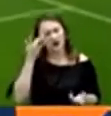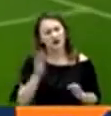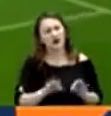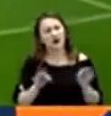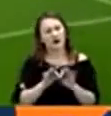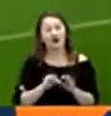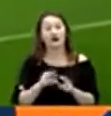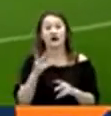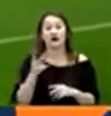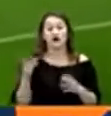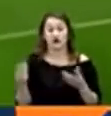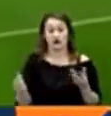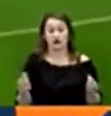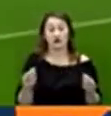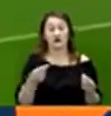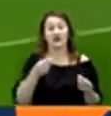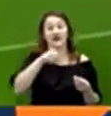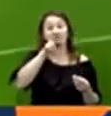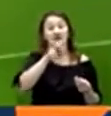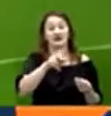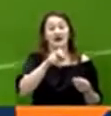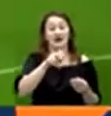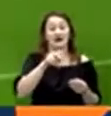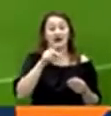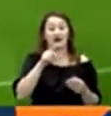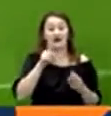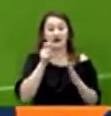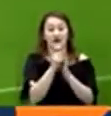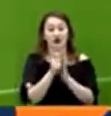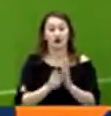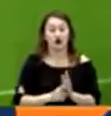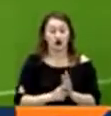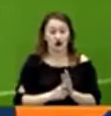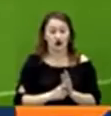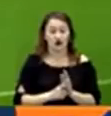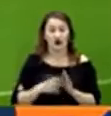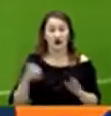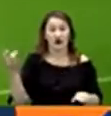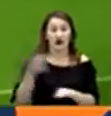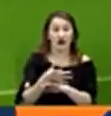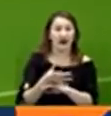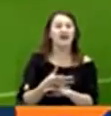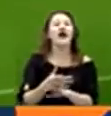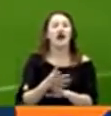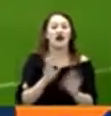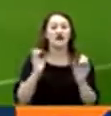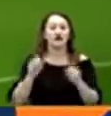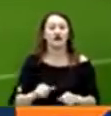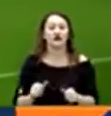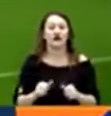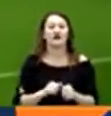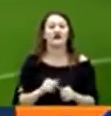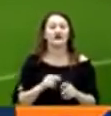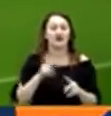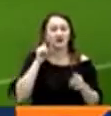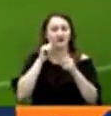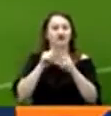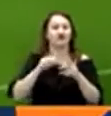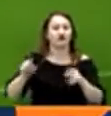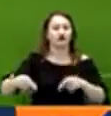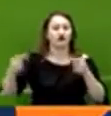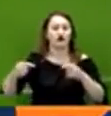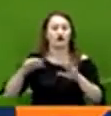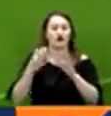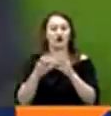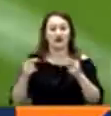dos selecciones tienen 17 unidades. Quiere decir que quien salga victorioso tiene serias posibilidades de encaminarse al Mundial. Y ahí